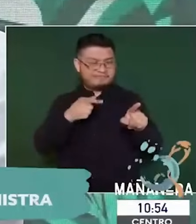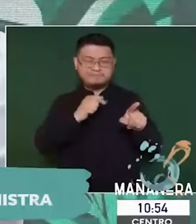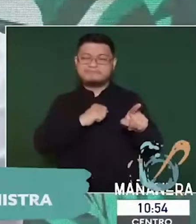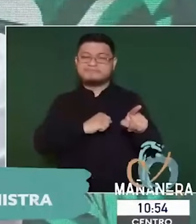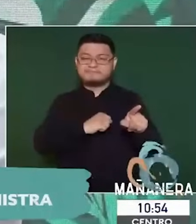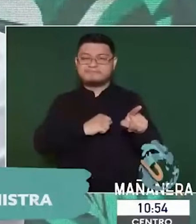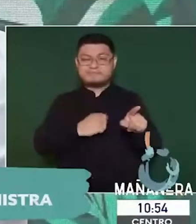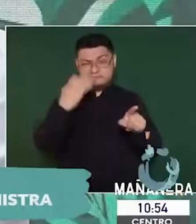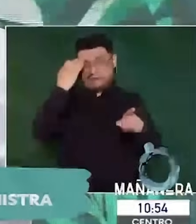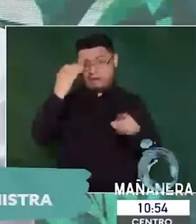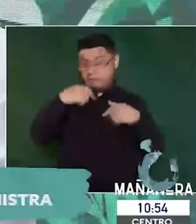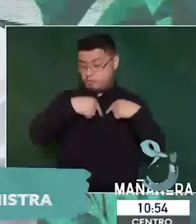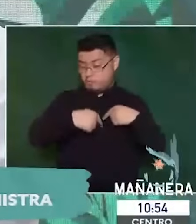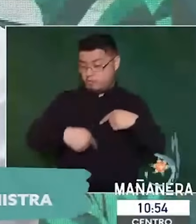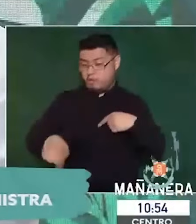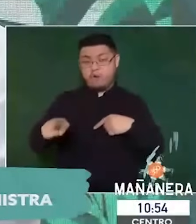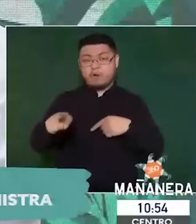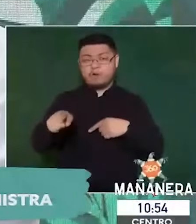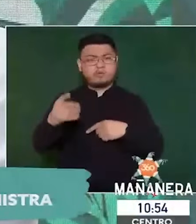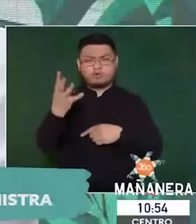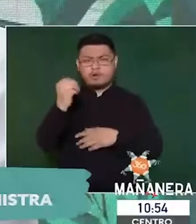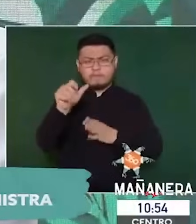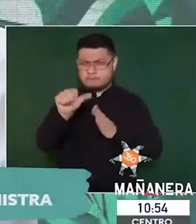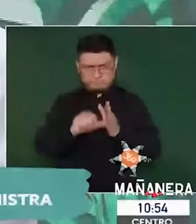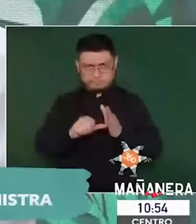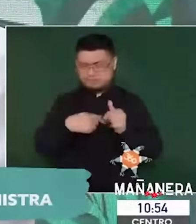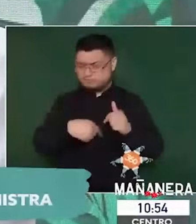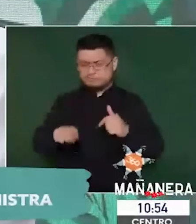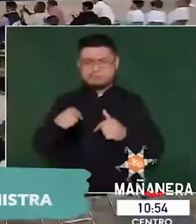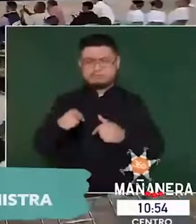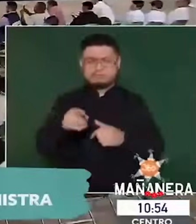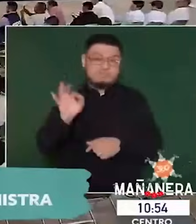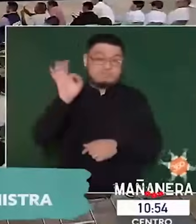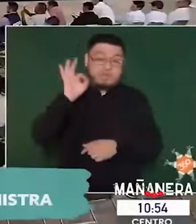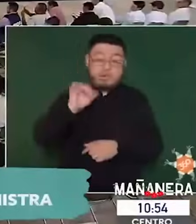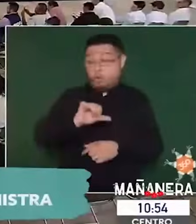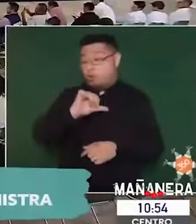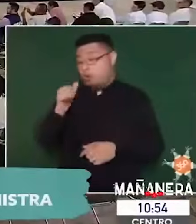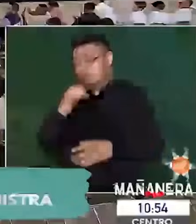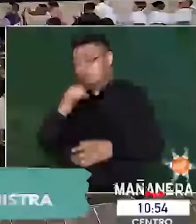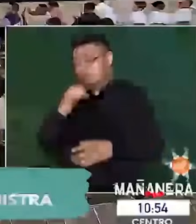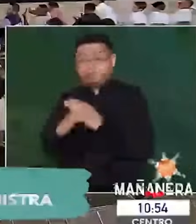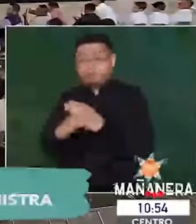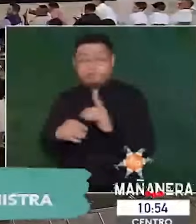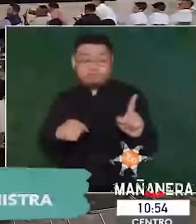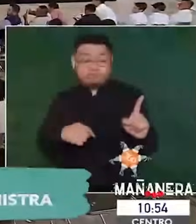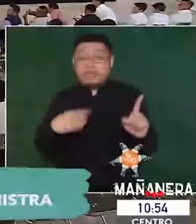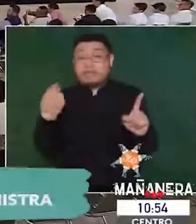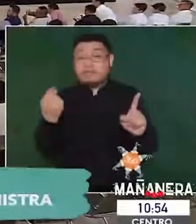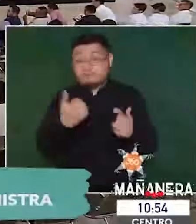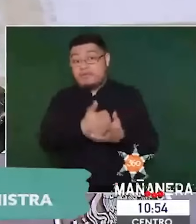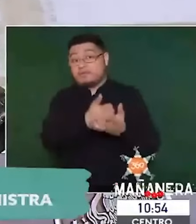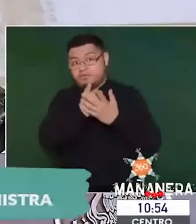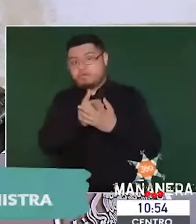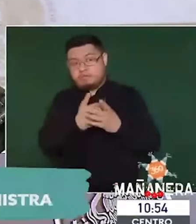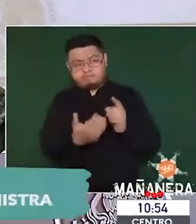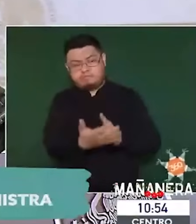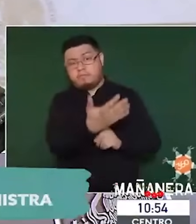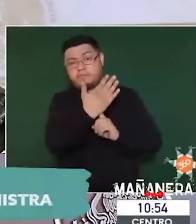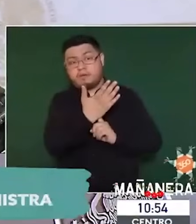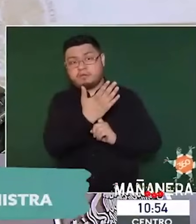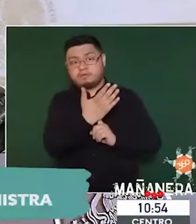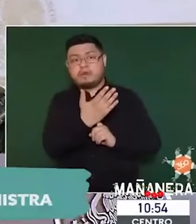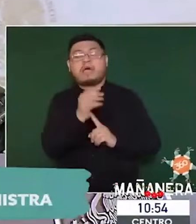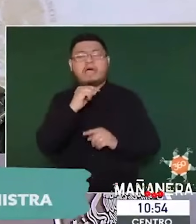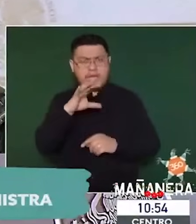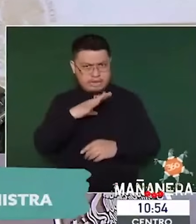en el tiempo que me queda, a lo mejor en otras cosas, donde me ayude más, porque ya demostró con